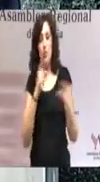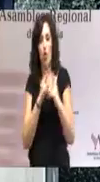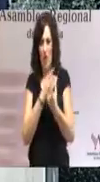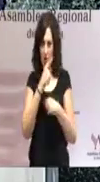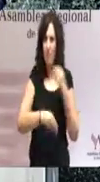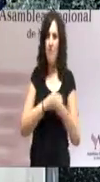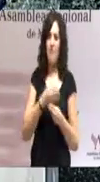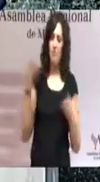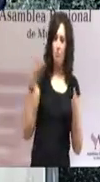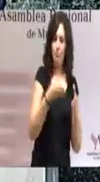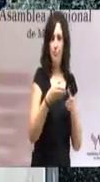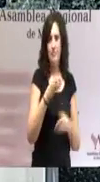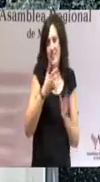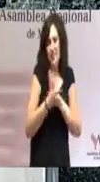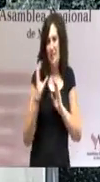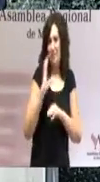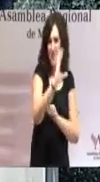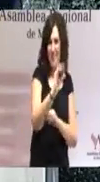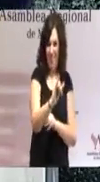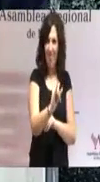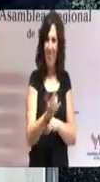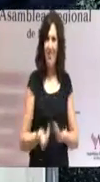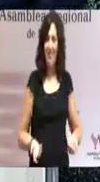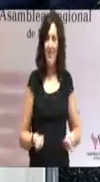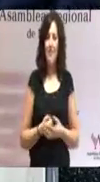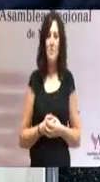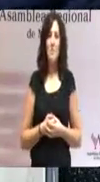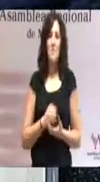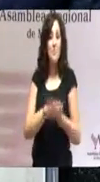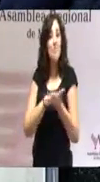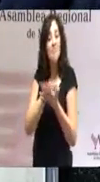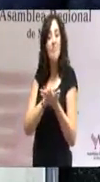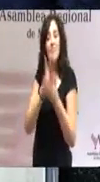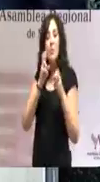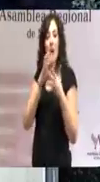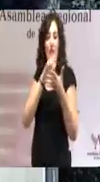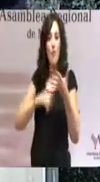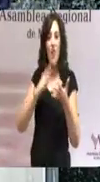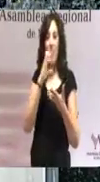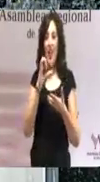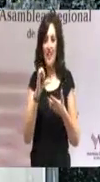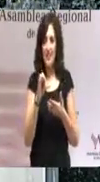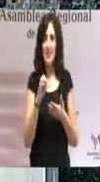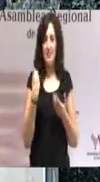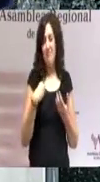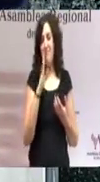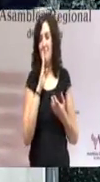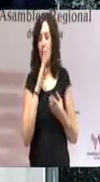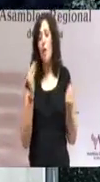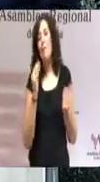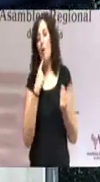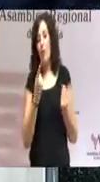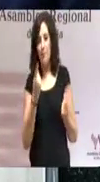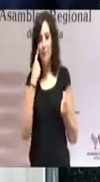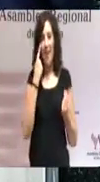muy respetable. Hablaban ustedes del informe del CES, mejor dicho. Yo voy a